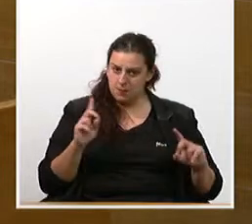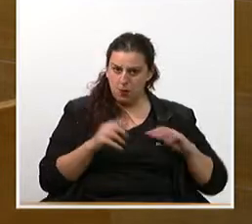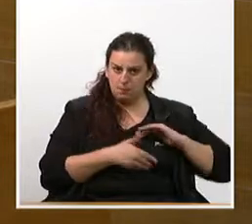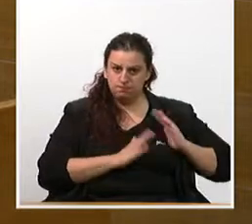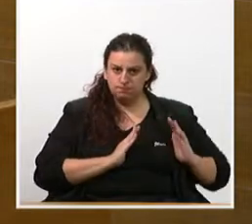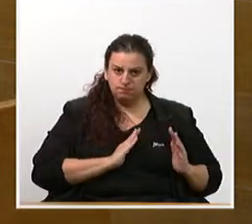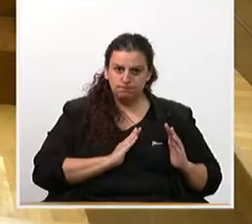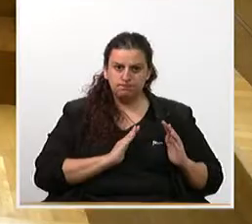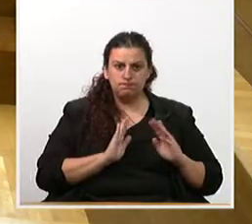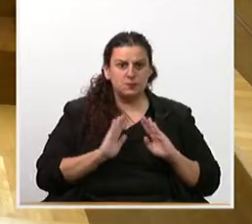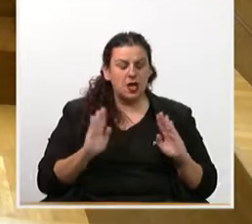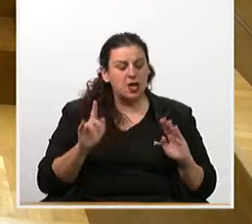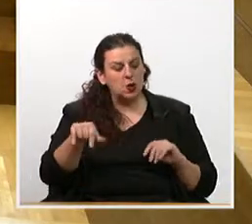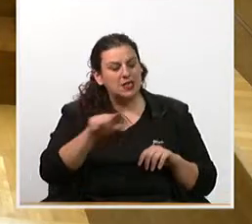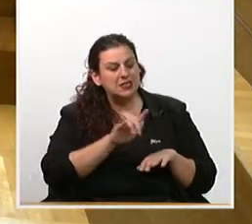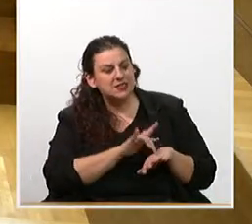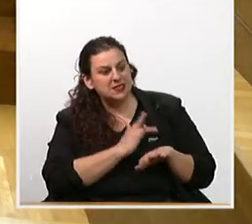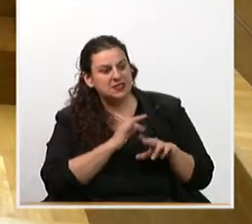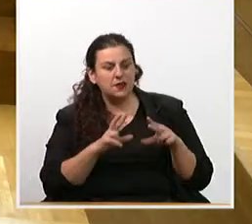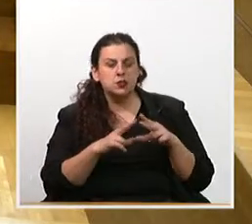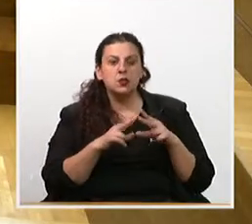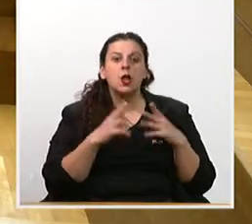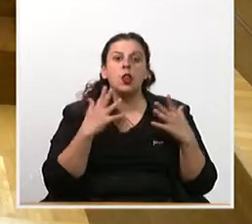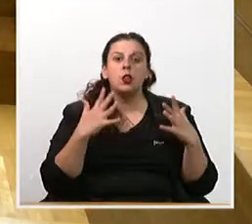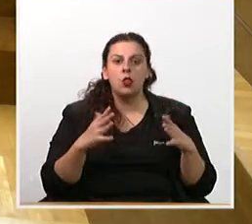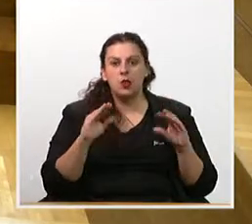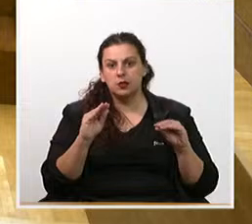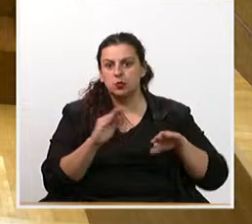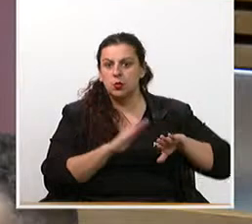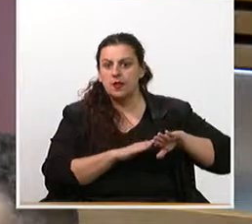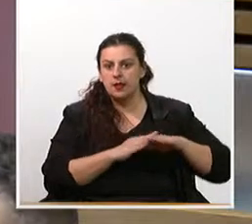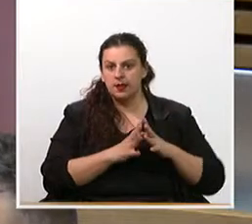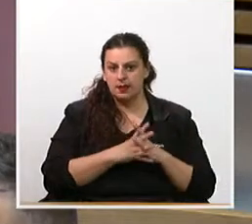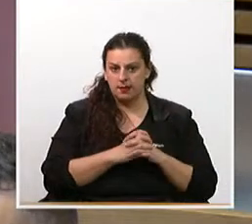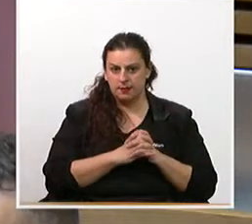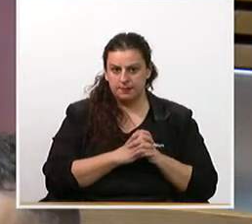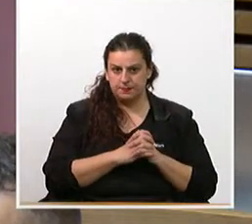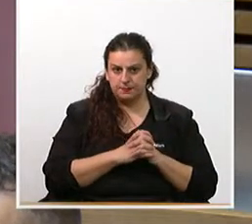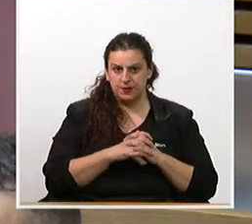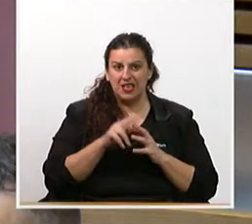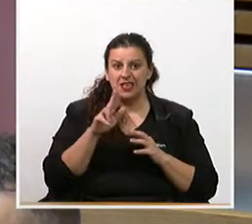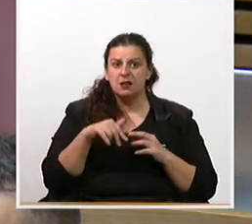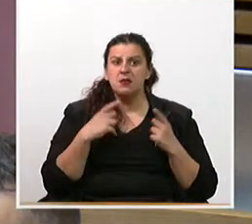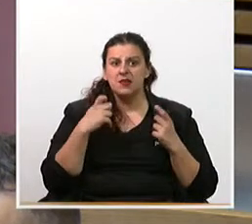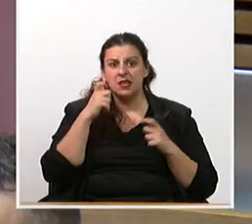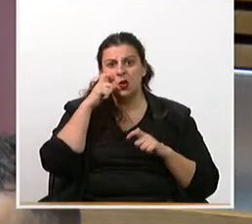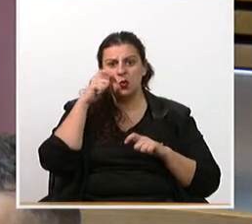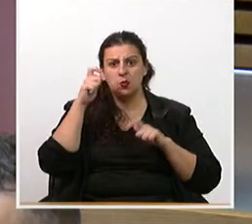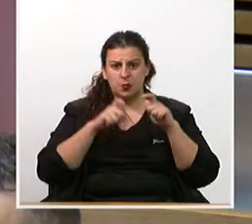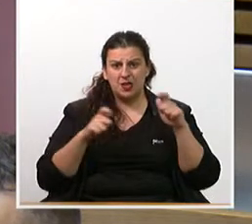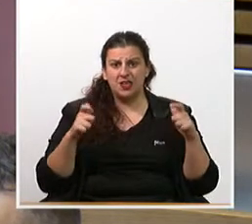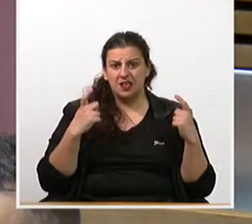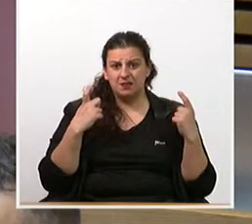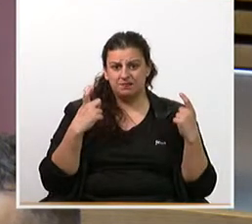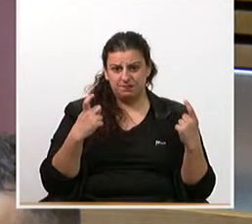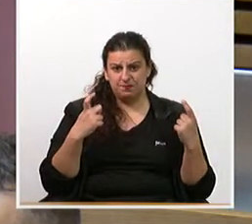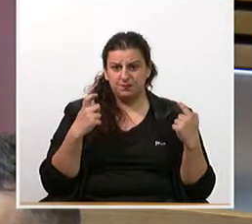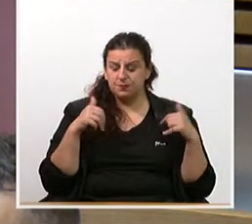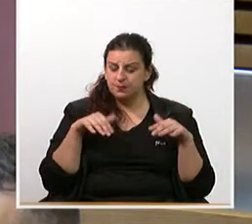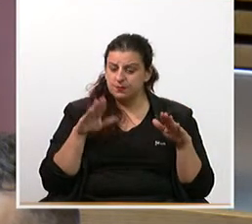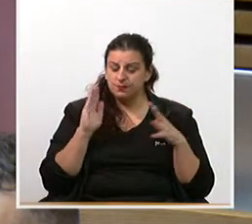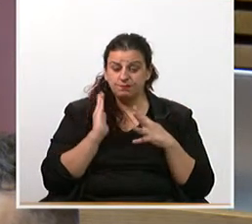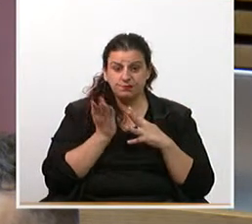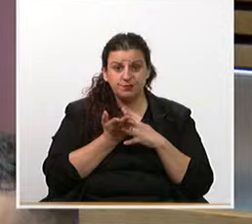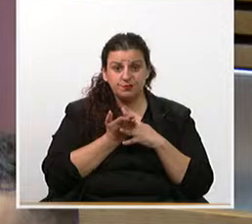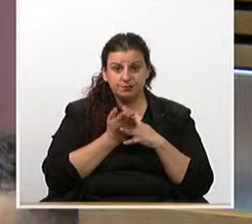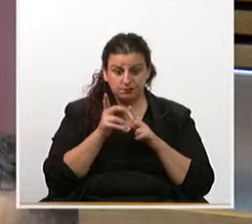dónde está esa sensibilidad social de la izquierda Pero también es una falta de humanidad dejar a más de la mitad de